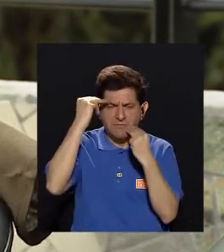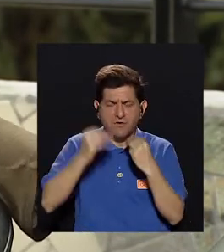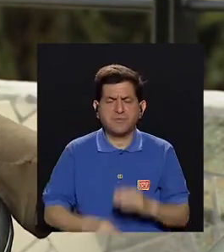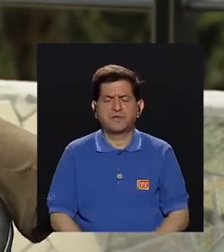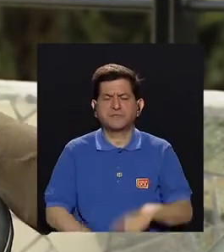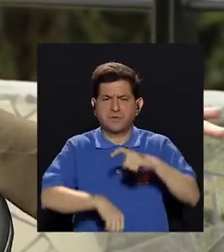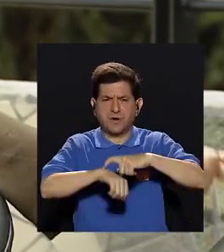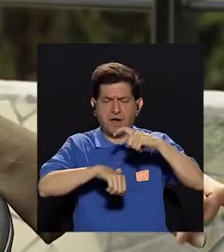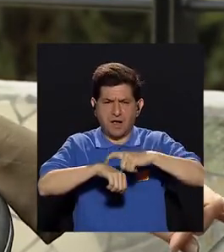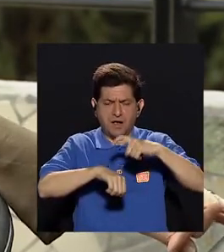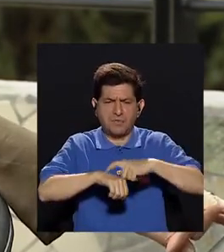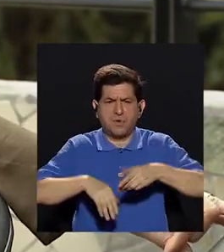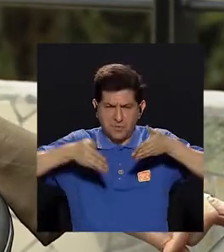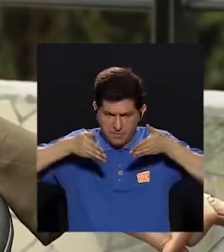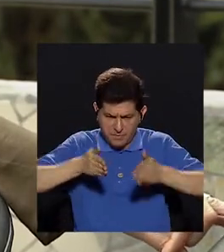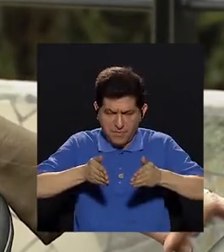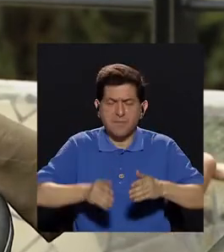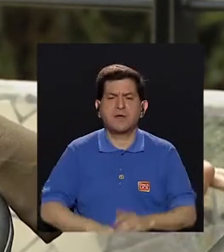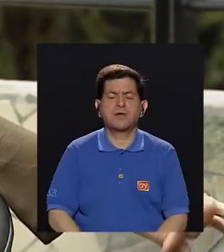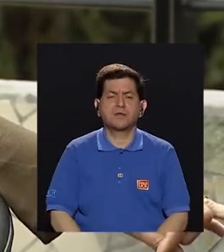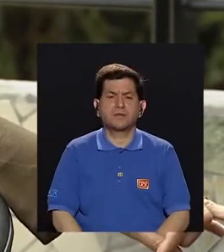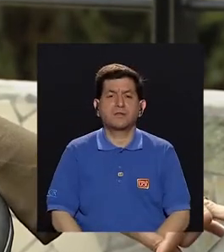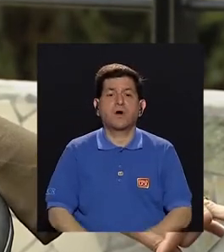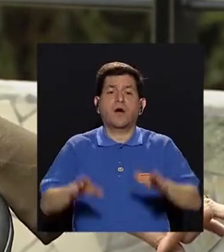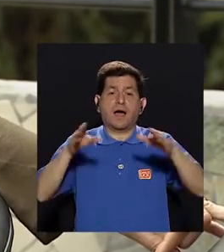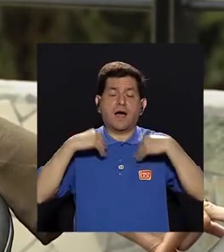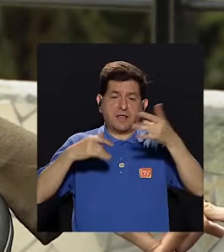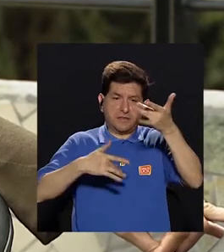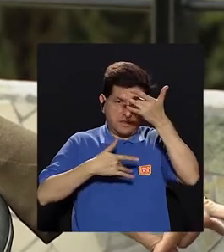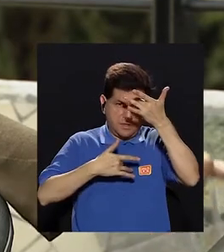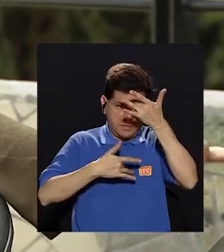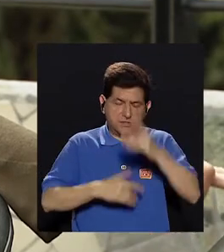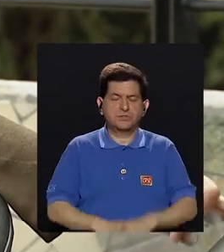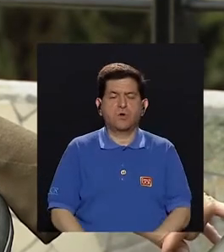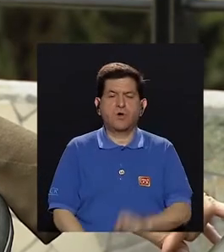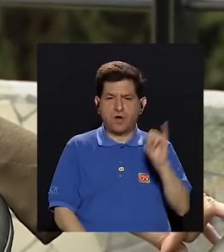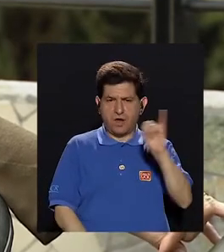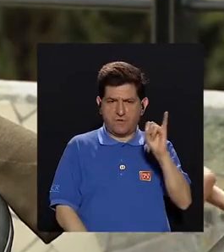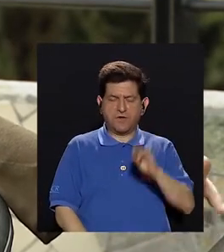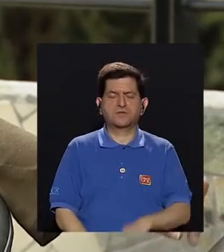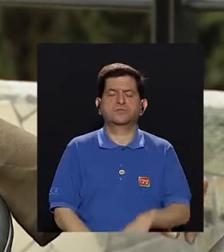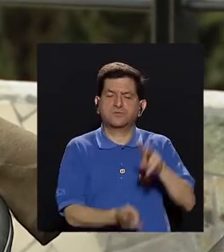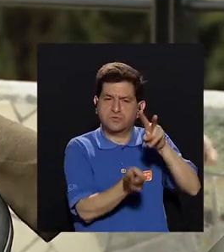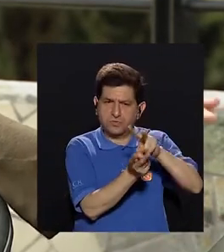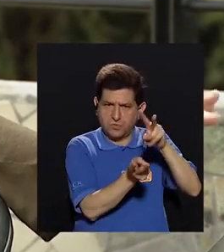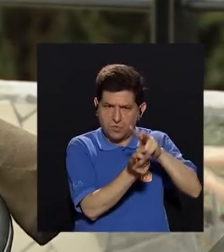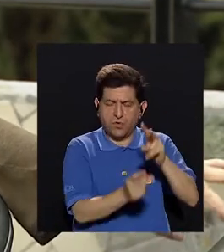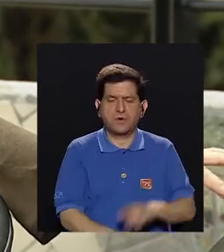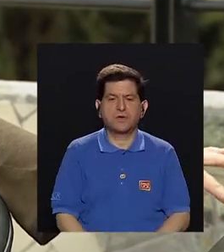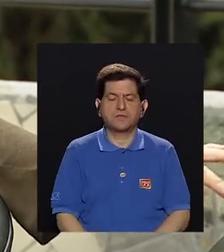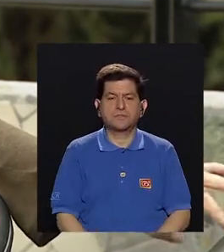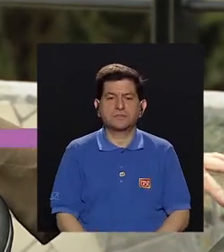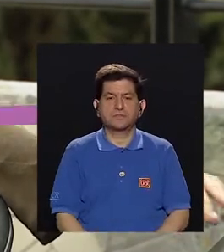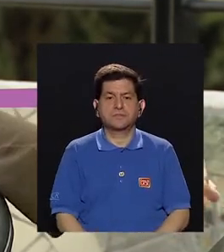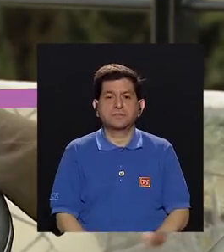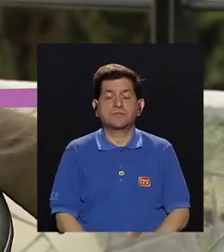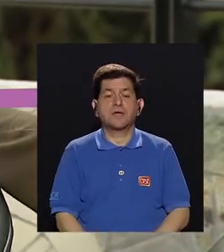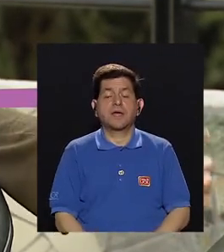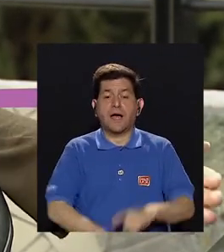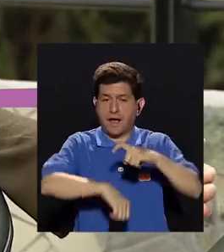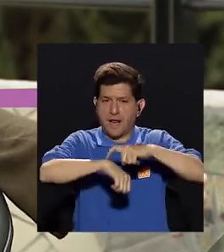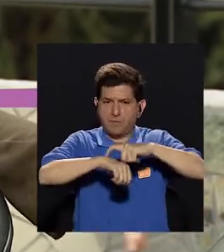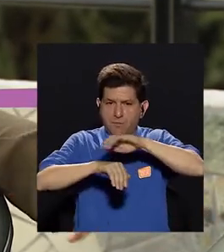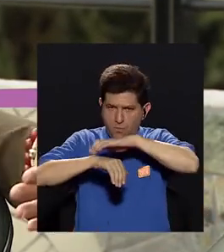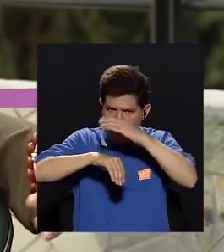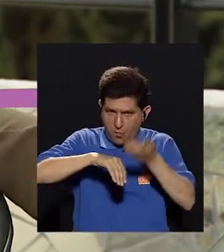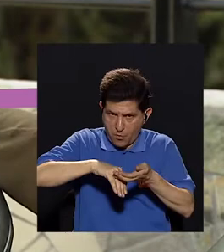congénitas, infecciones y adquisición de infecciones, usualmente por contacto sexual, la etapa de